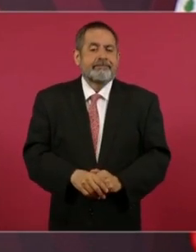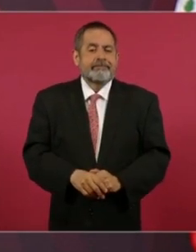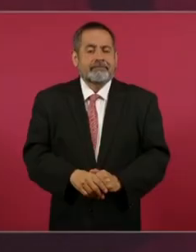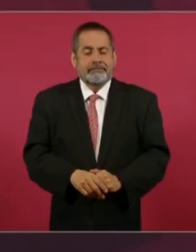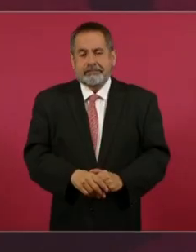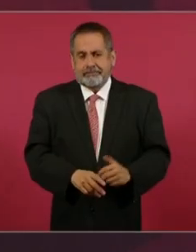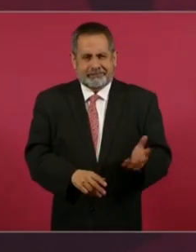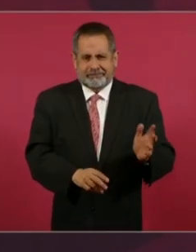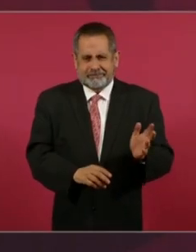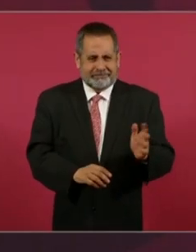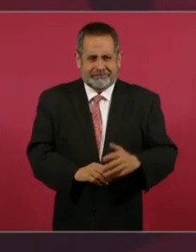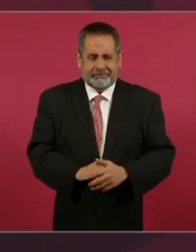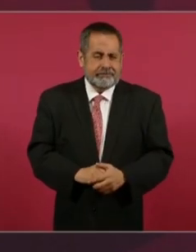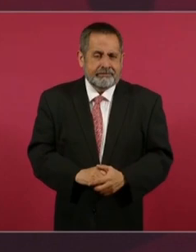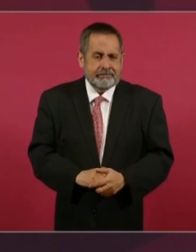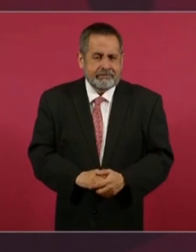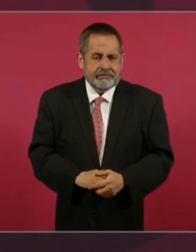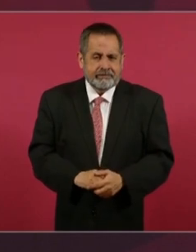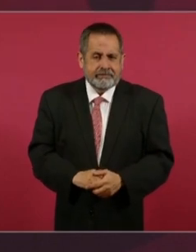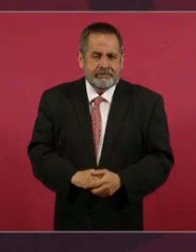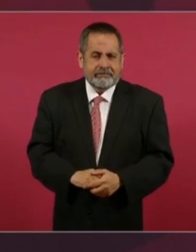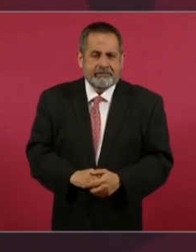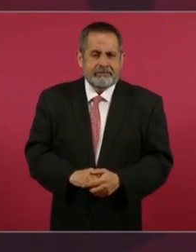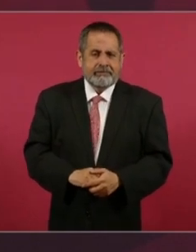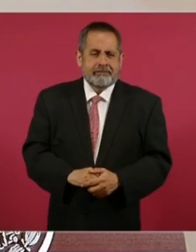es cosa de preguntarse, bueno, ¿cómo